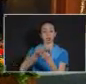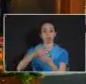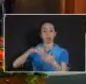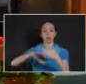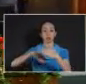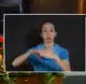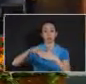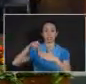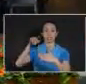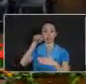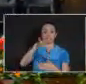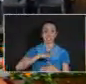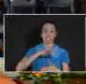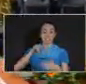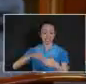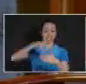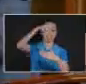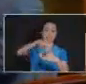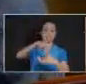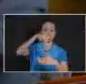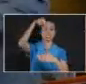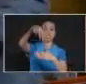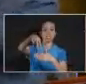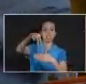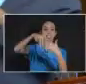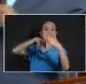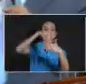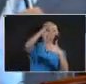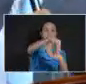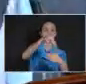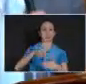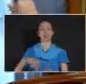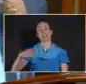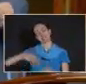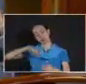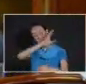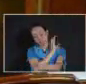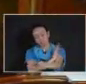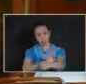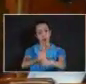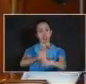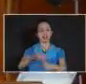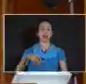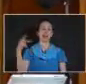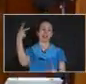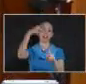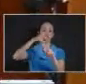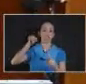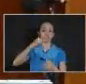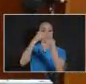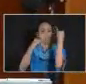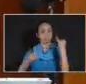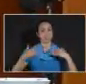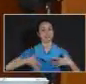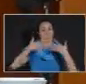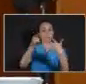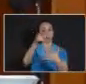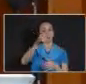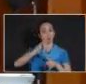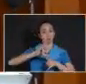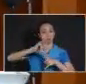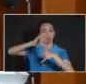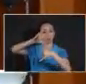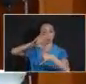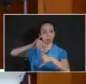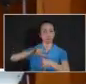que simplemente saltar y saltar y saltar y saltar y seguir. Y al final te van a dar tu premio, tu galardón. Yo